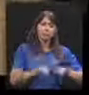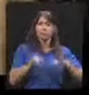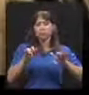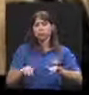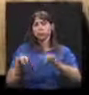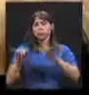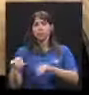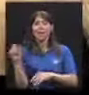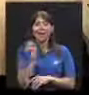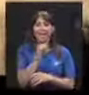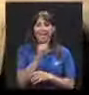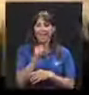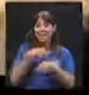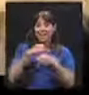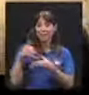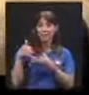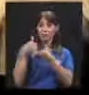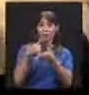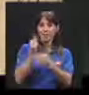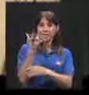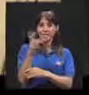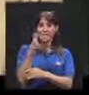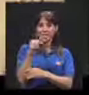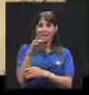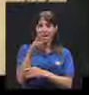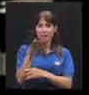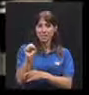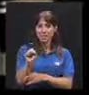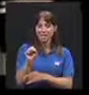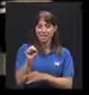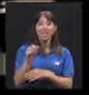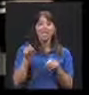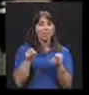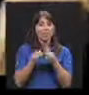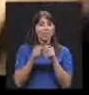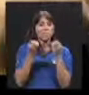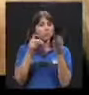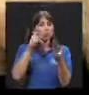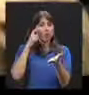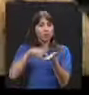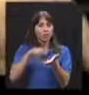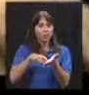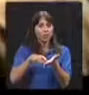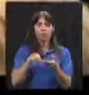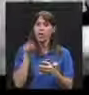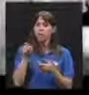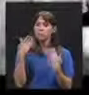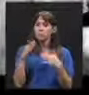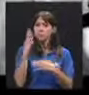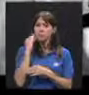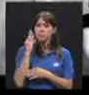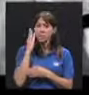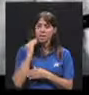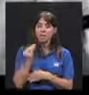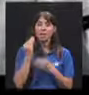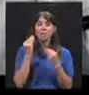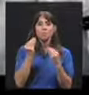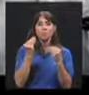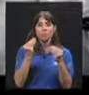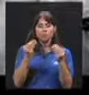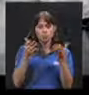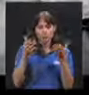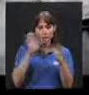tan peculiar de tocar el piano y de cantar lo hicieron ganar 17 Grammys y muchos otros reconocimientos. Además de dejar huella en el